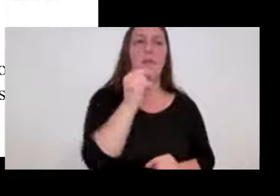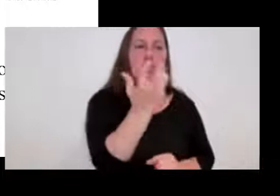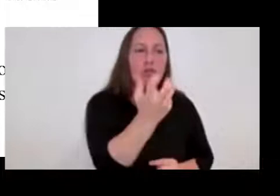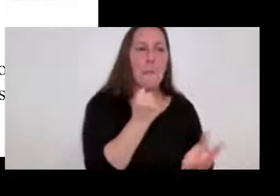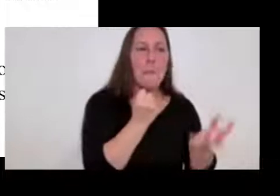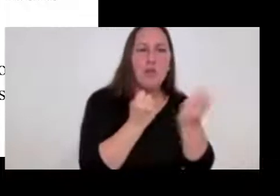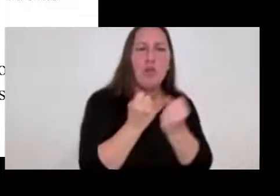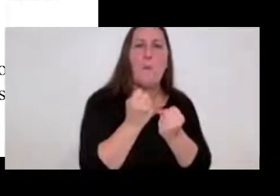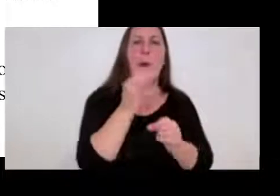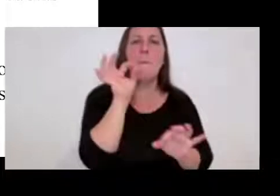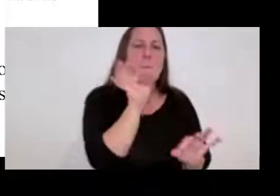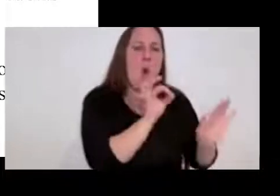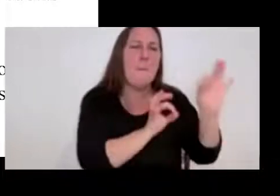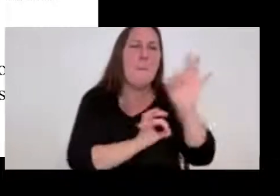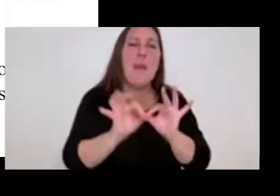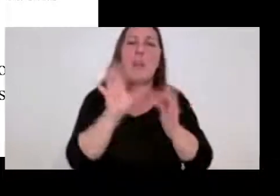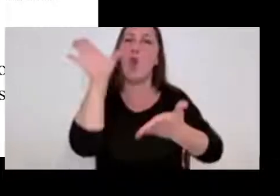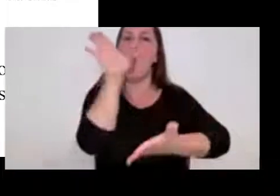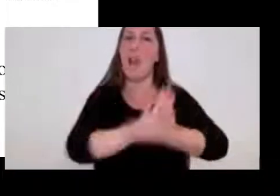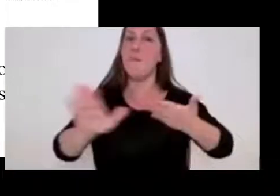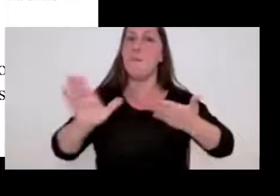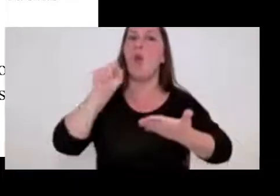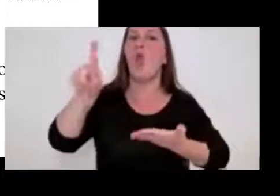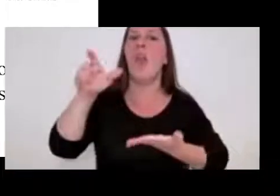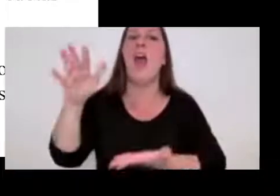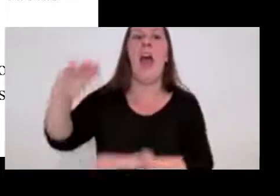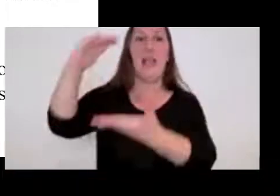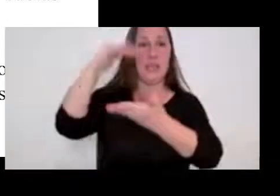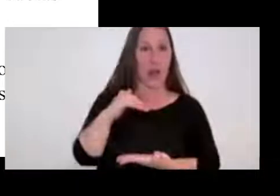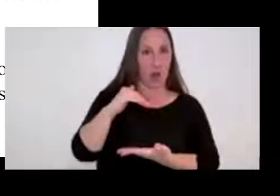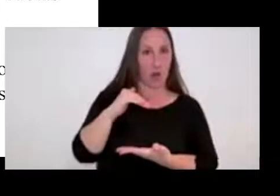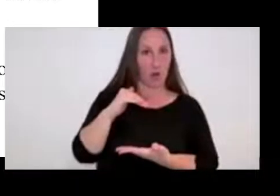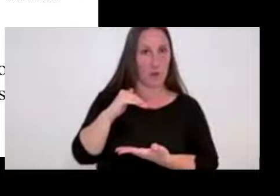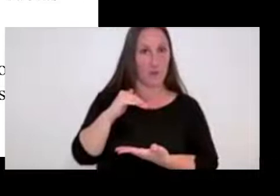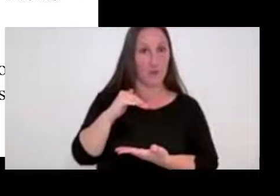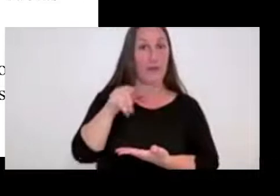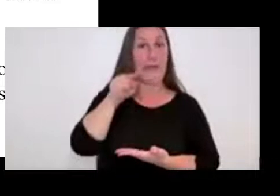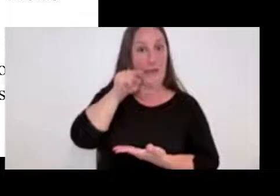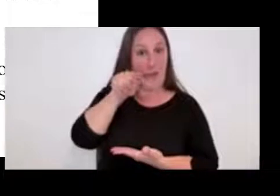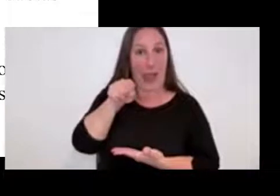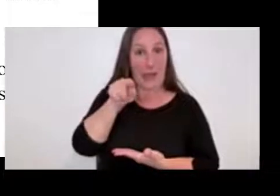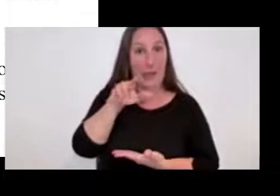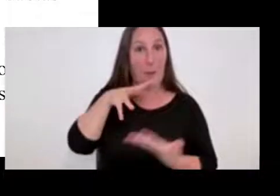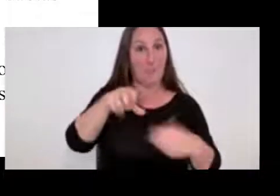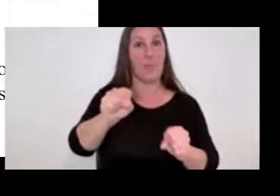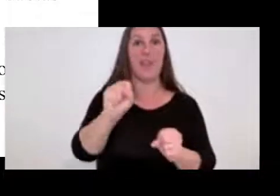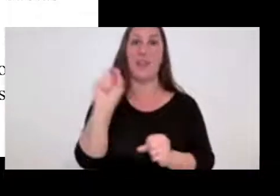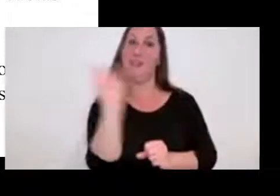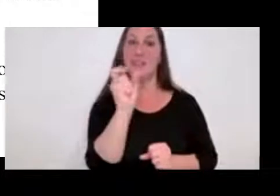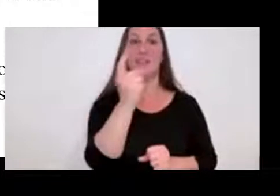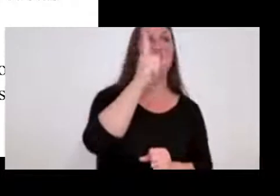promedio neto del aguinaldo, y sobre la diferencia entre 150